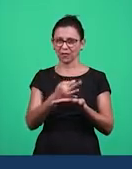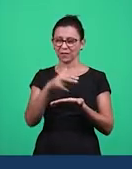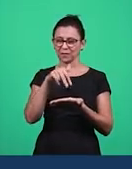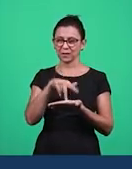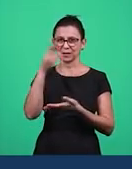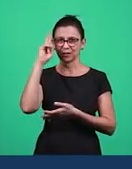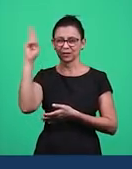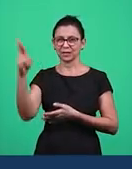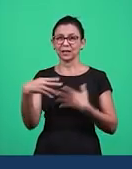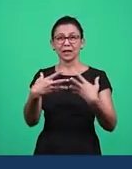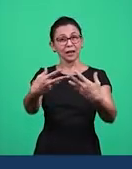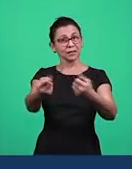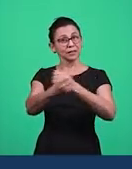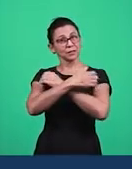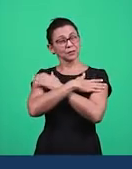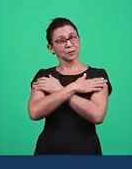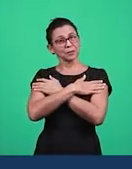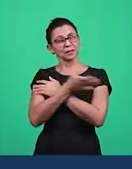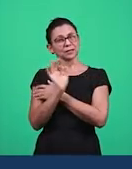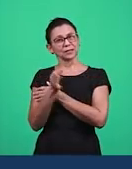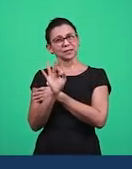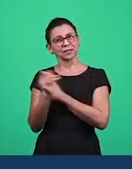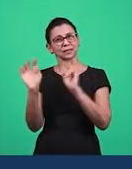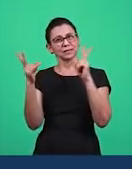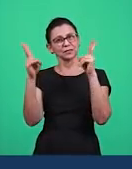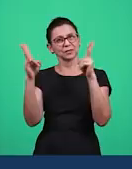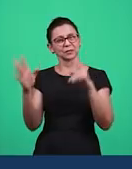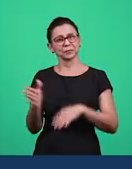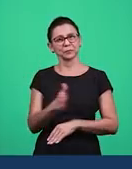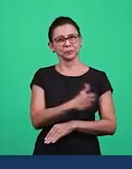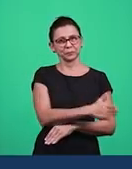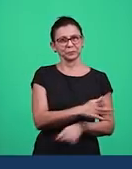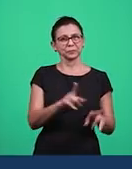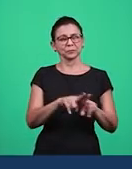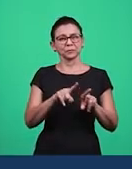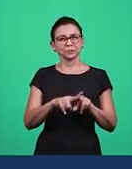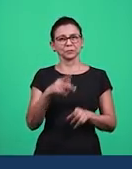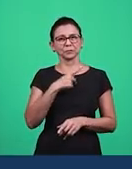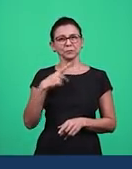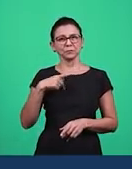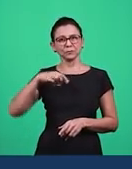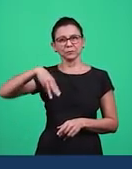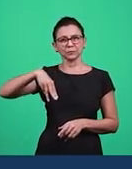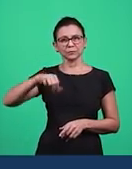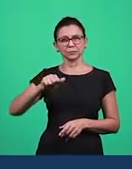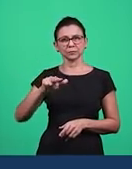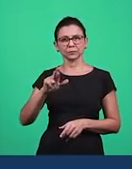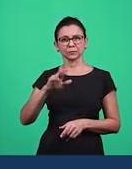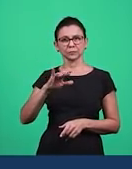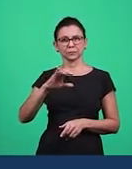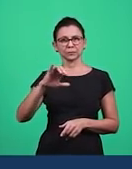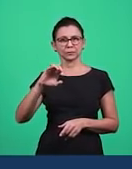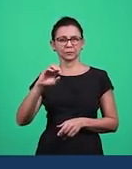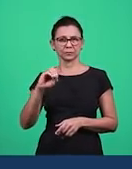Señor. Recibe el abrazo afectuoso y la certeza de la victoria. Recado pastoral del pastor Mauricio Freire Díaz.